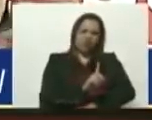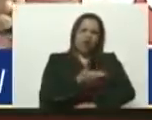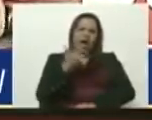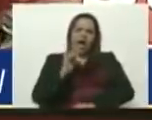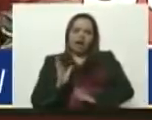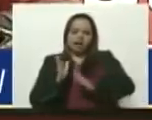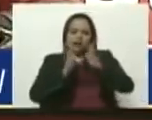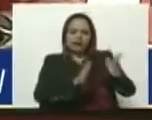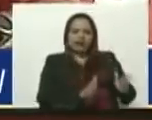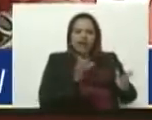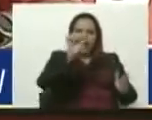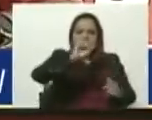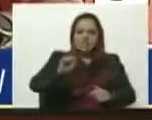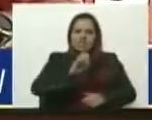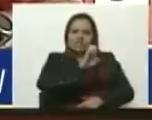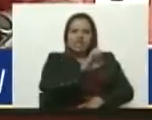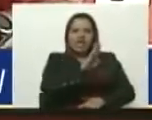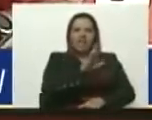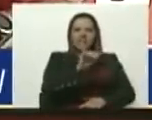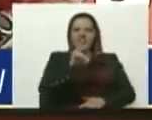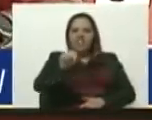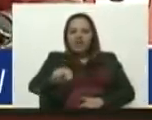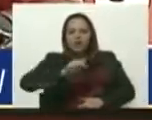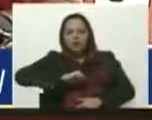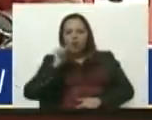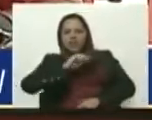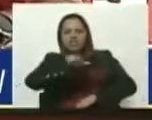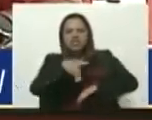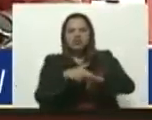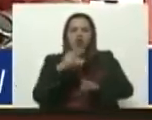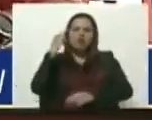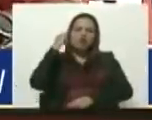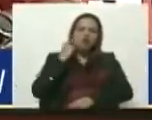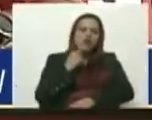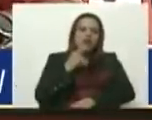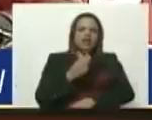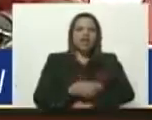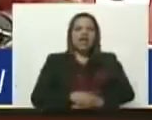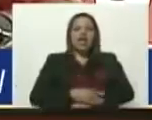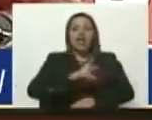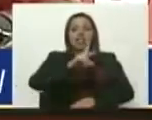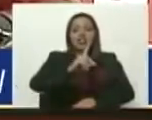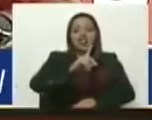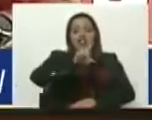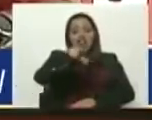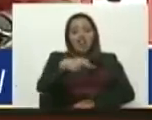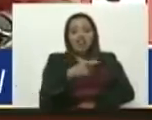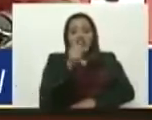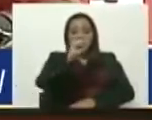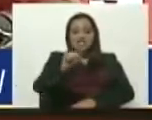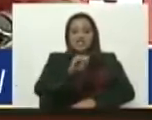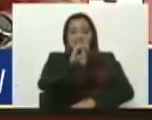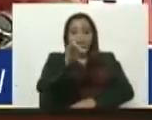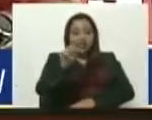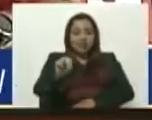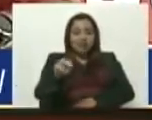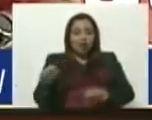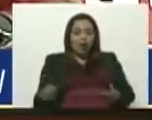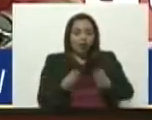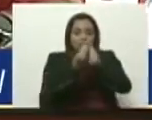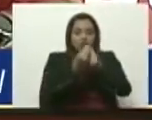también la dije sin toda la policía nacional bolivariana todos juntos los traidores ya se habían ido un año antes